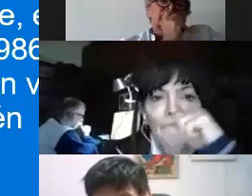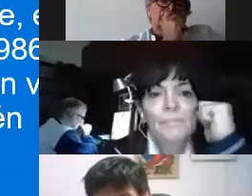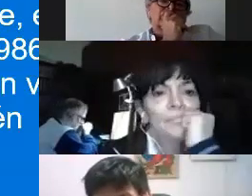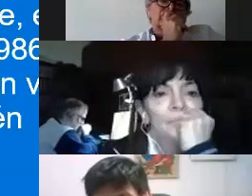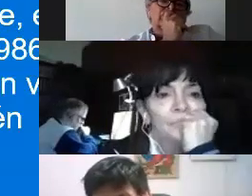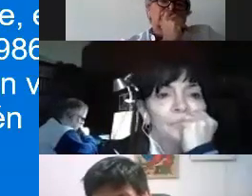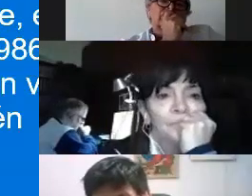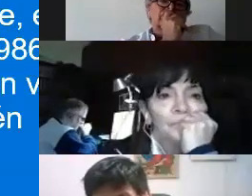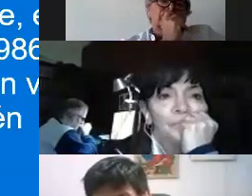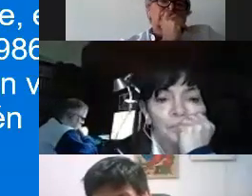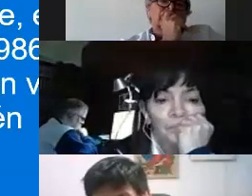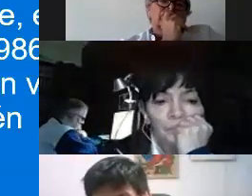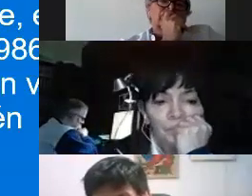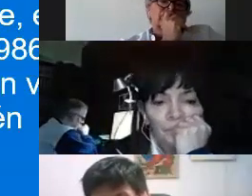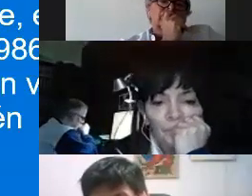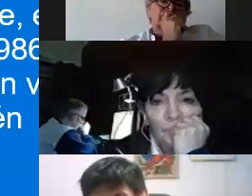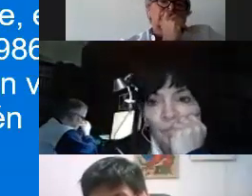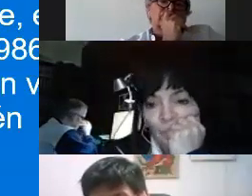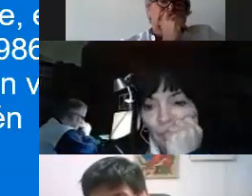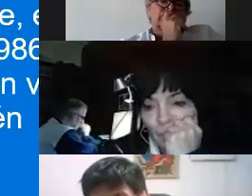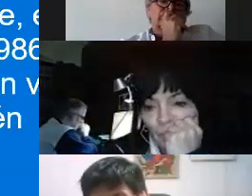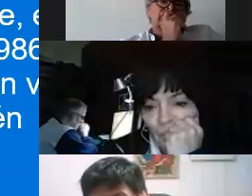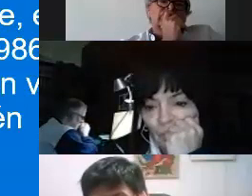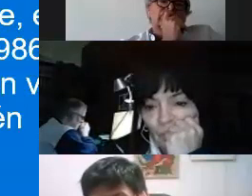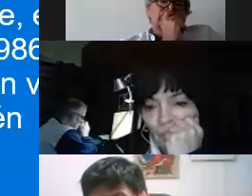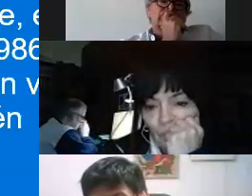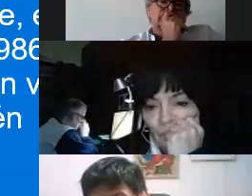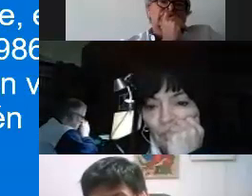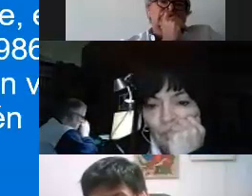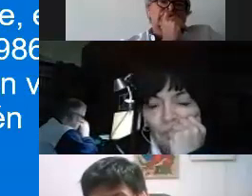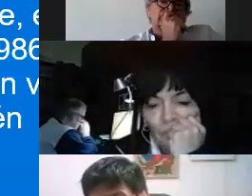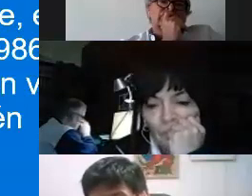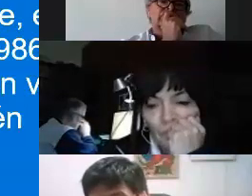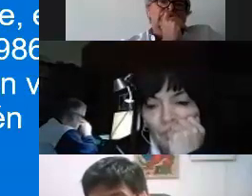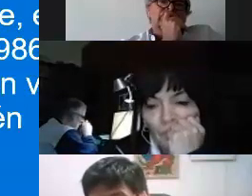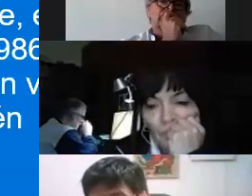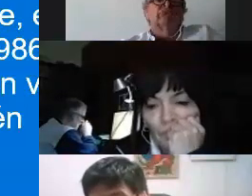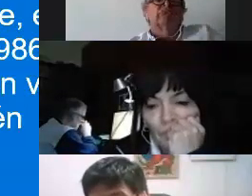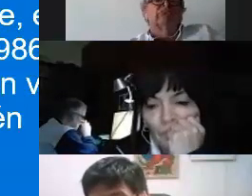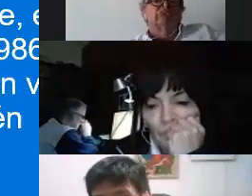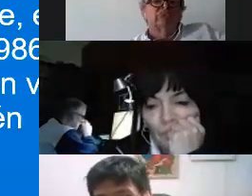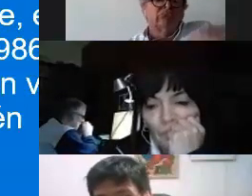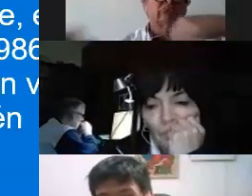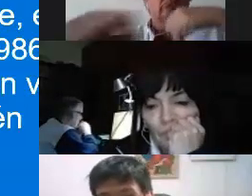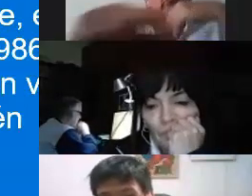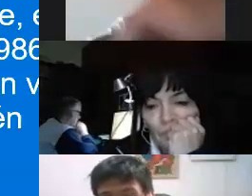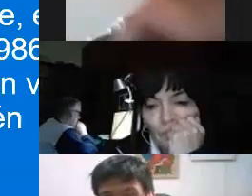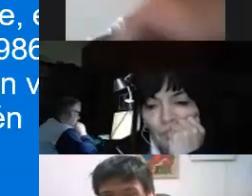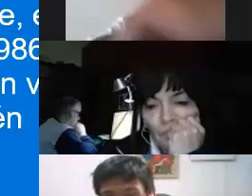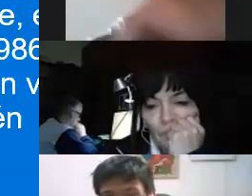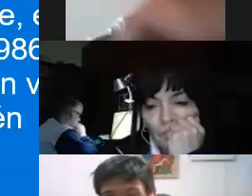desacertado el criterio, el de la CUO, ya que interpreta que